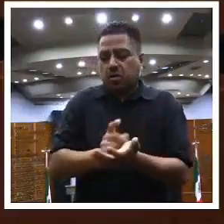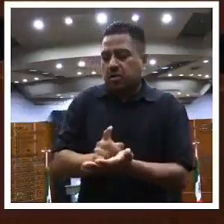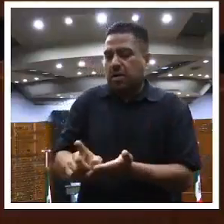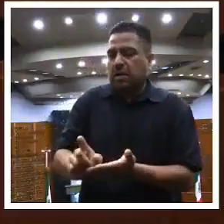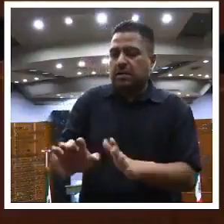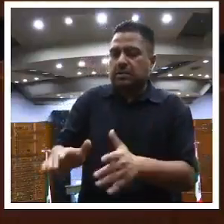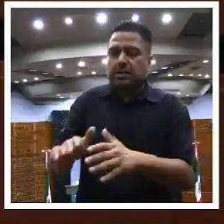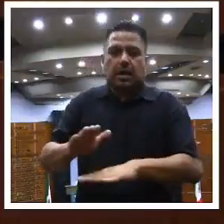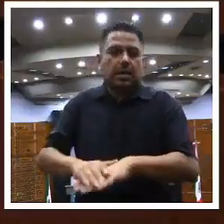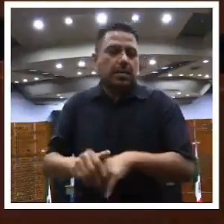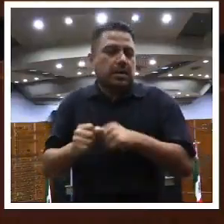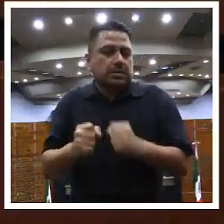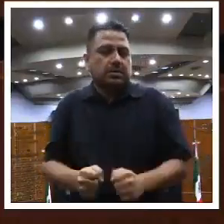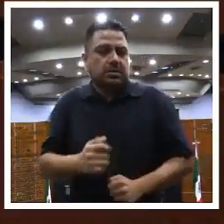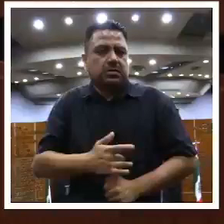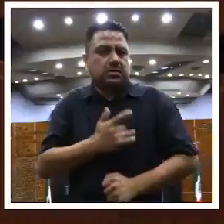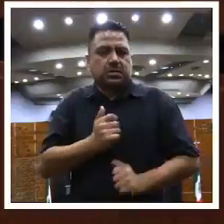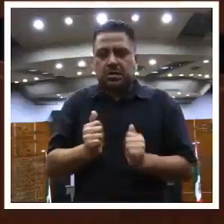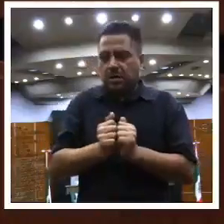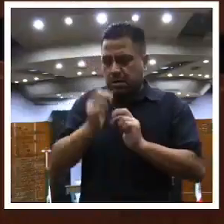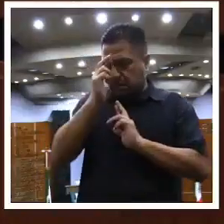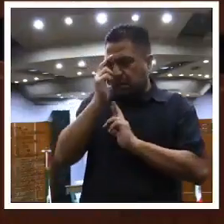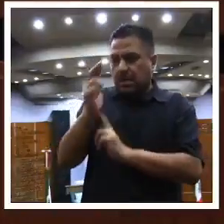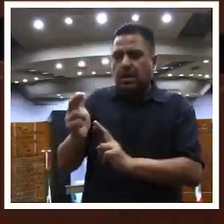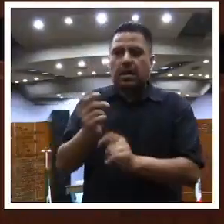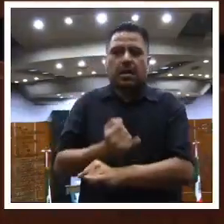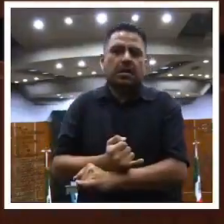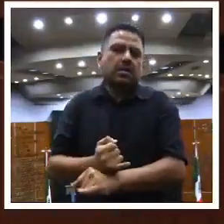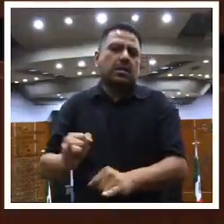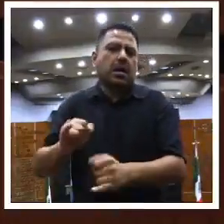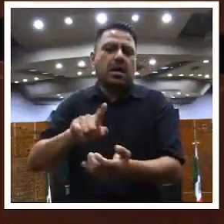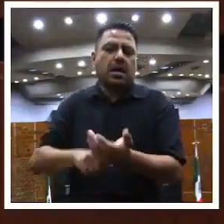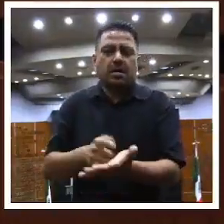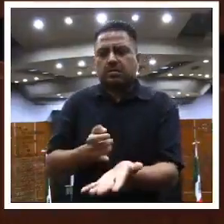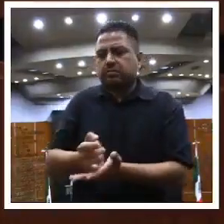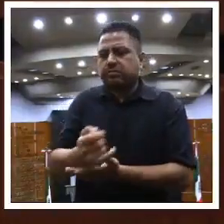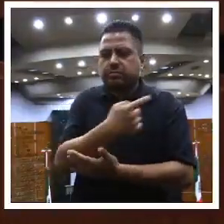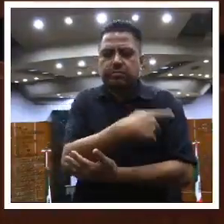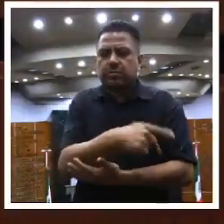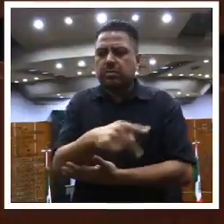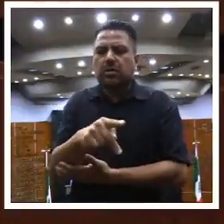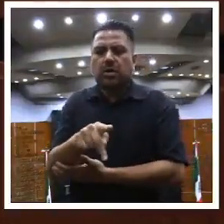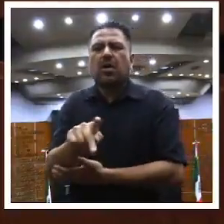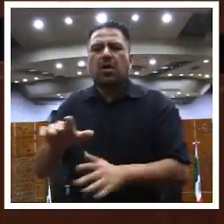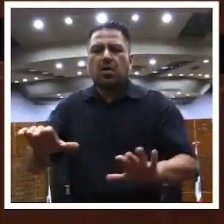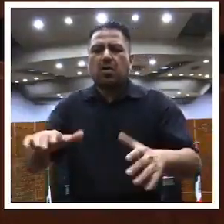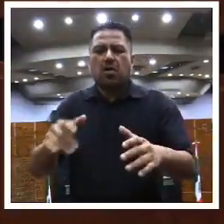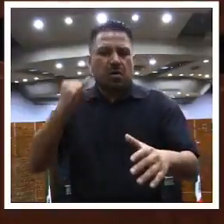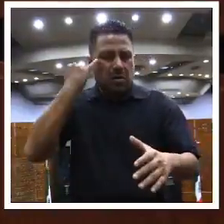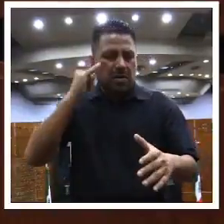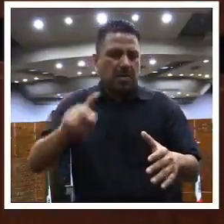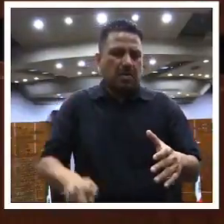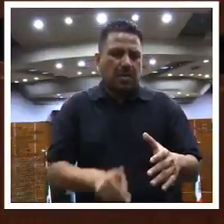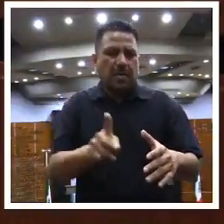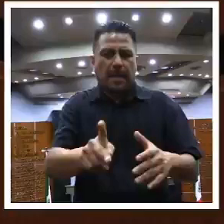a asegurar un pleno respeto a la autonomía y autodeterminación de los pueblos y comunidades